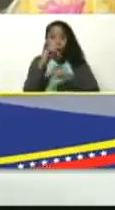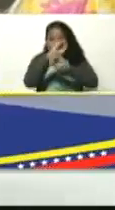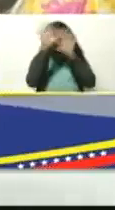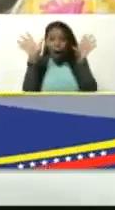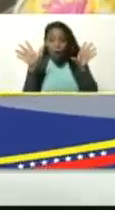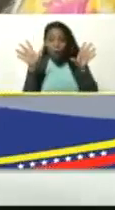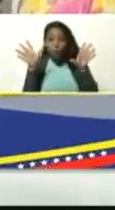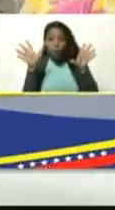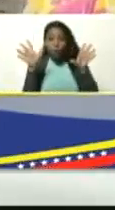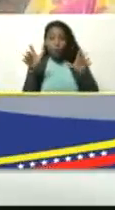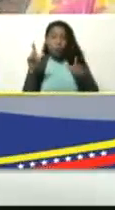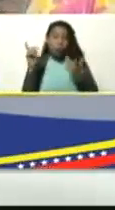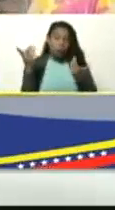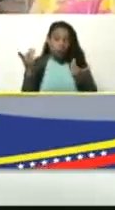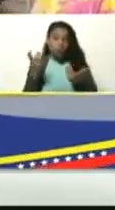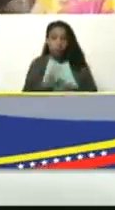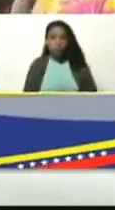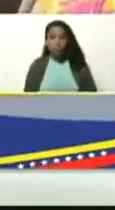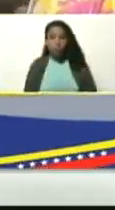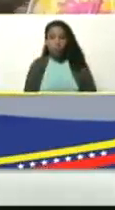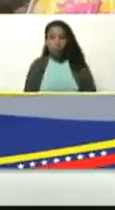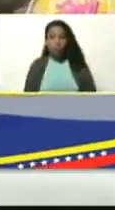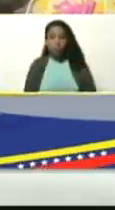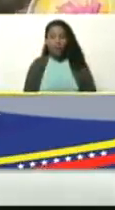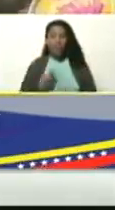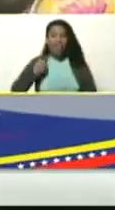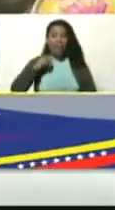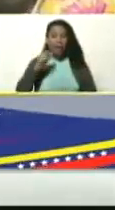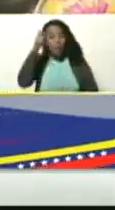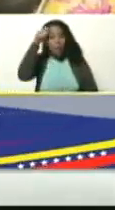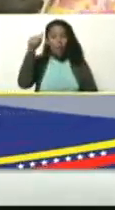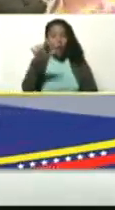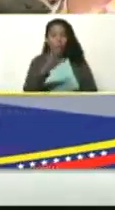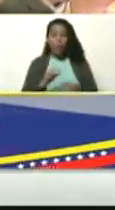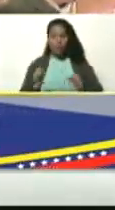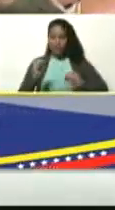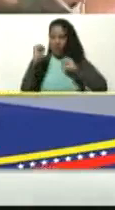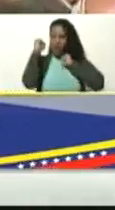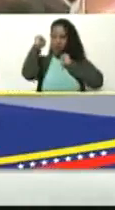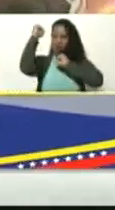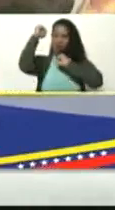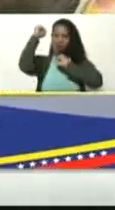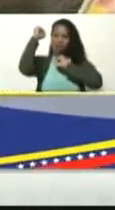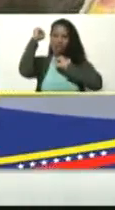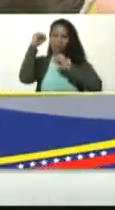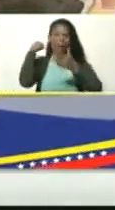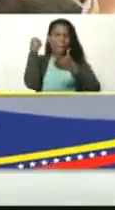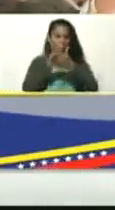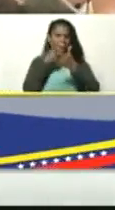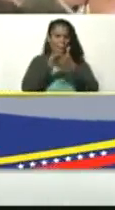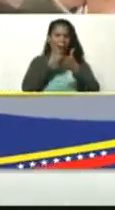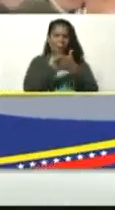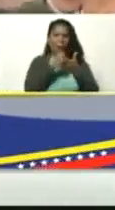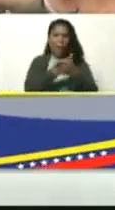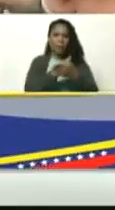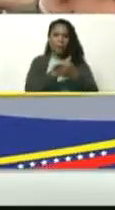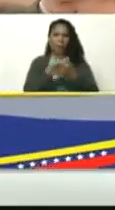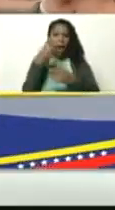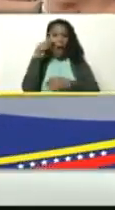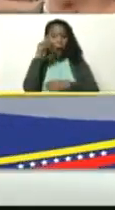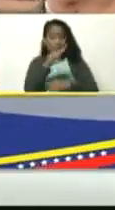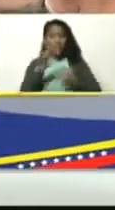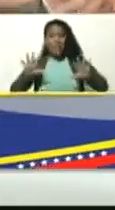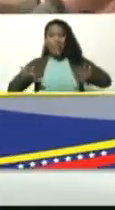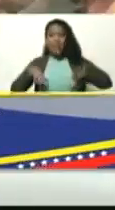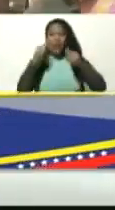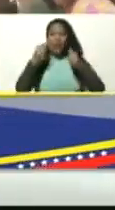el que no esté claro de que tenemos un pueblo heroico, batallador. Hay que ver cómo se salvaron